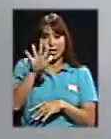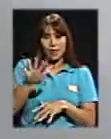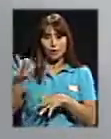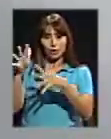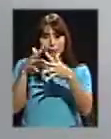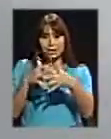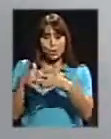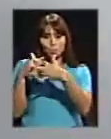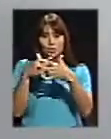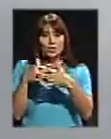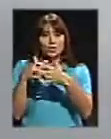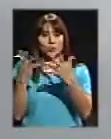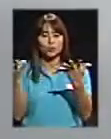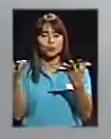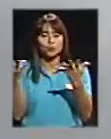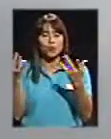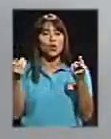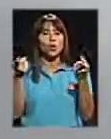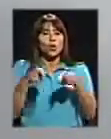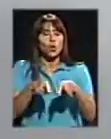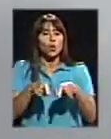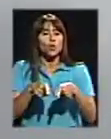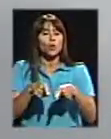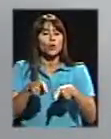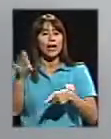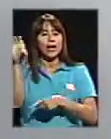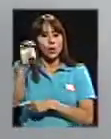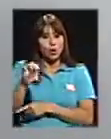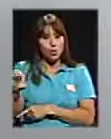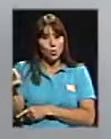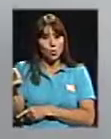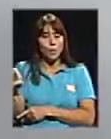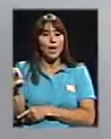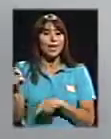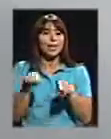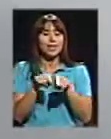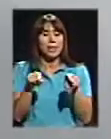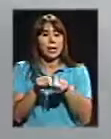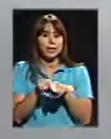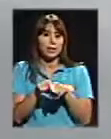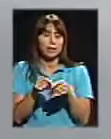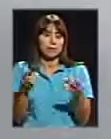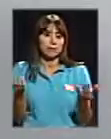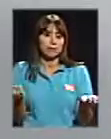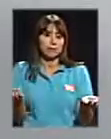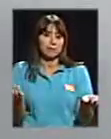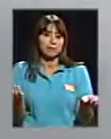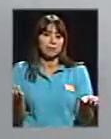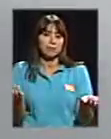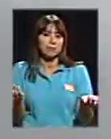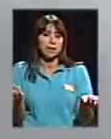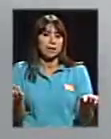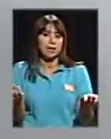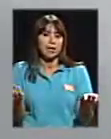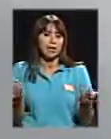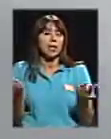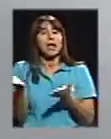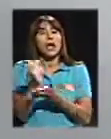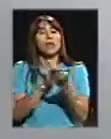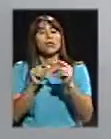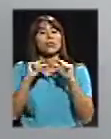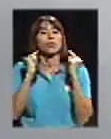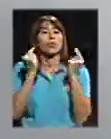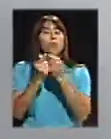Unidos, lo que ocurre en Europa y también, por supuesto, en el bloque de los